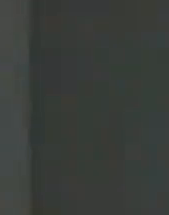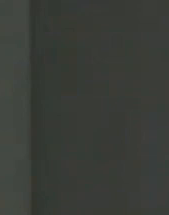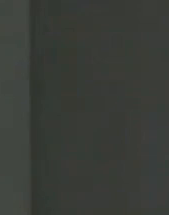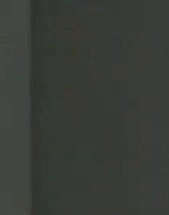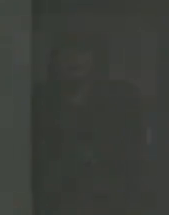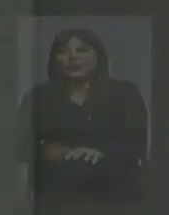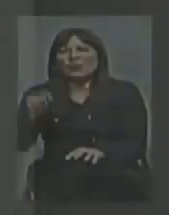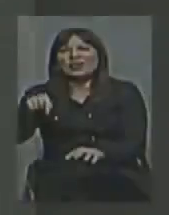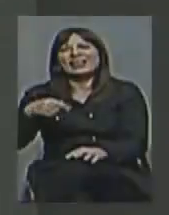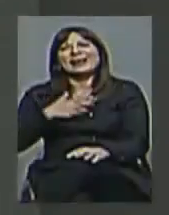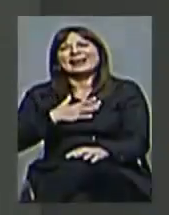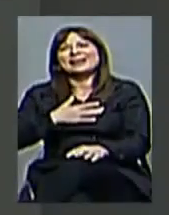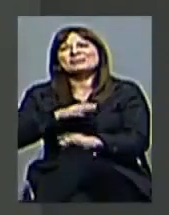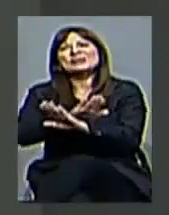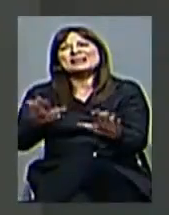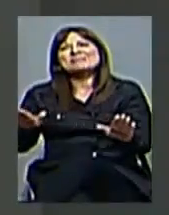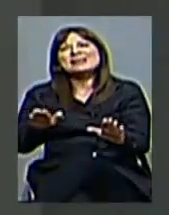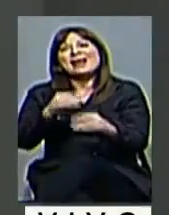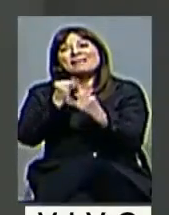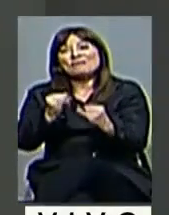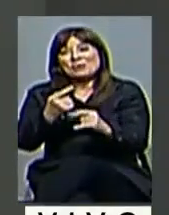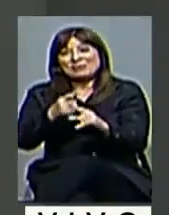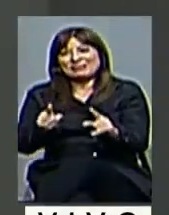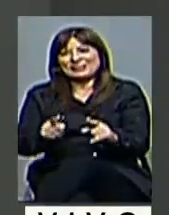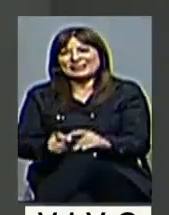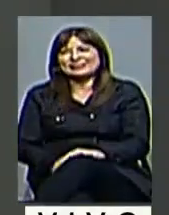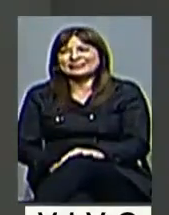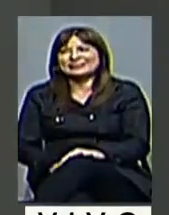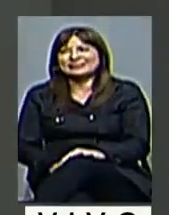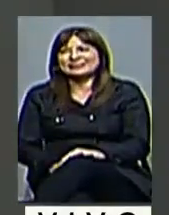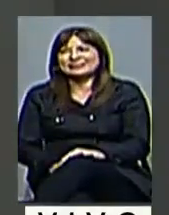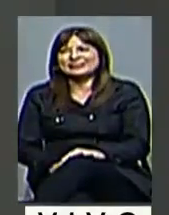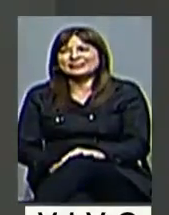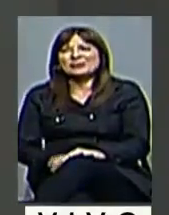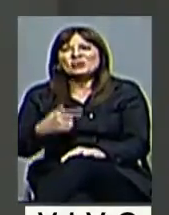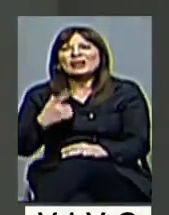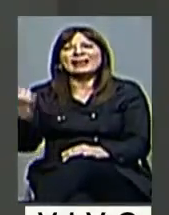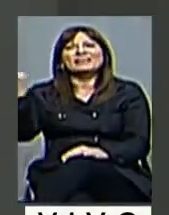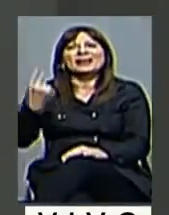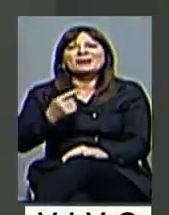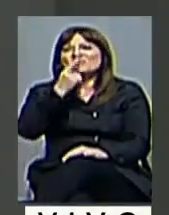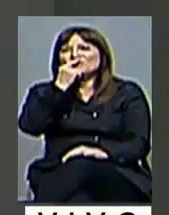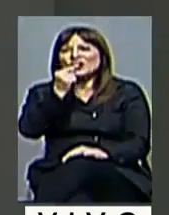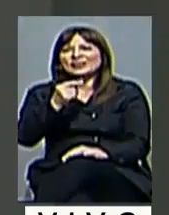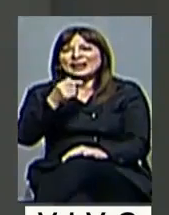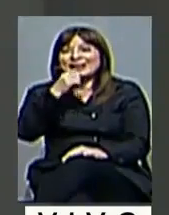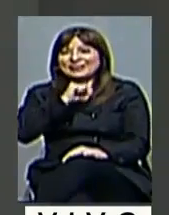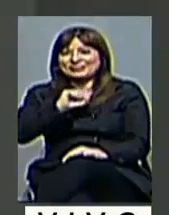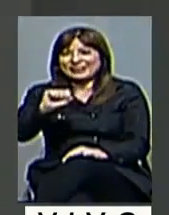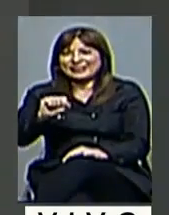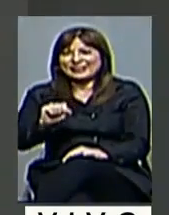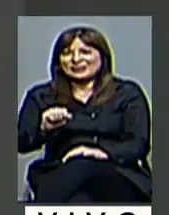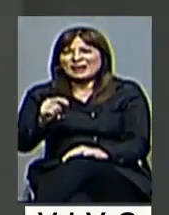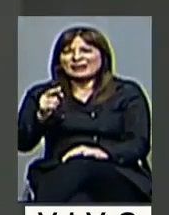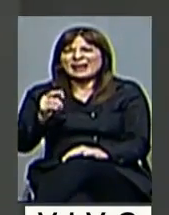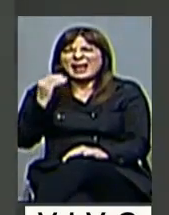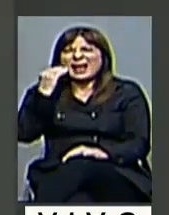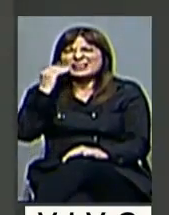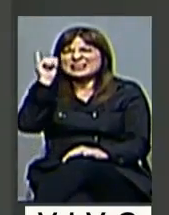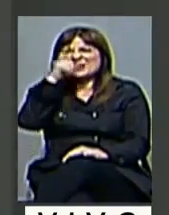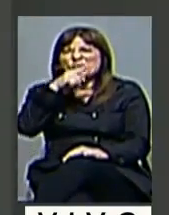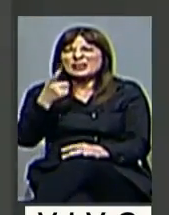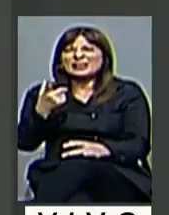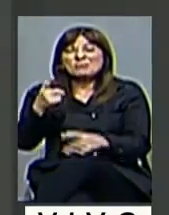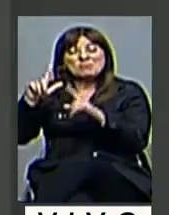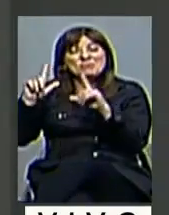Hoy día queremos terminar de una manera diferente, porque viene la Navidad. Este es el penúltimo capítulo de Actualidad